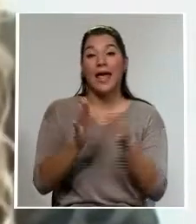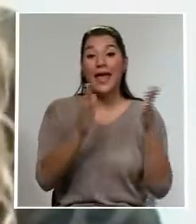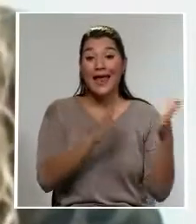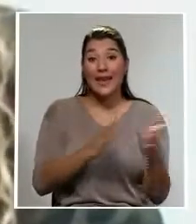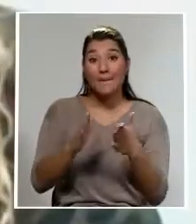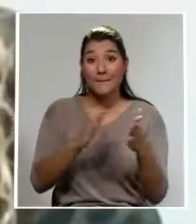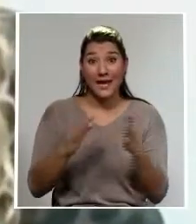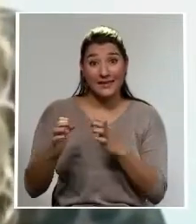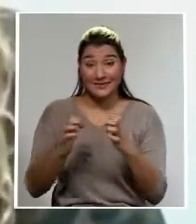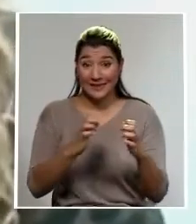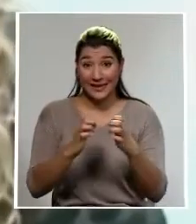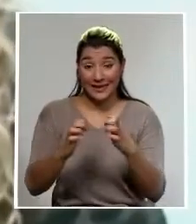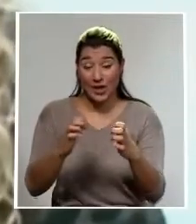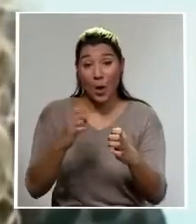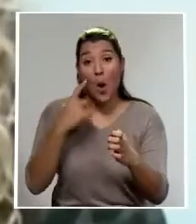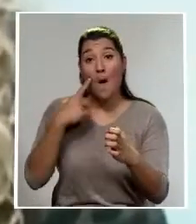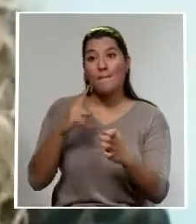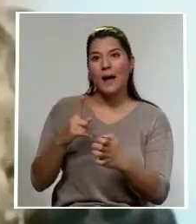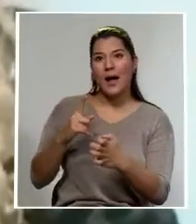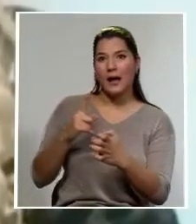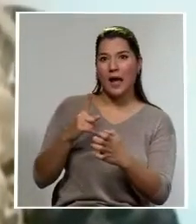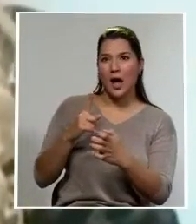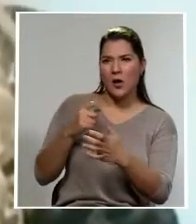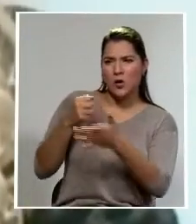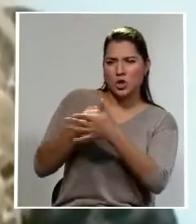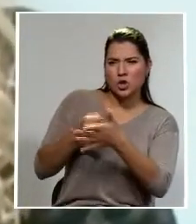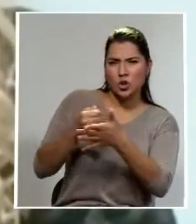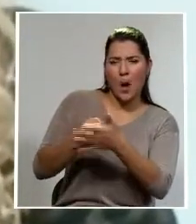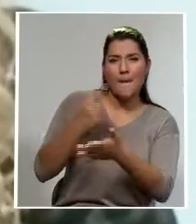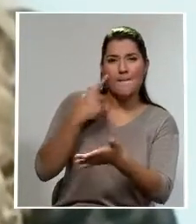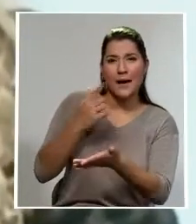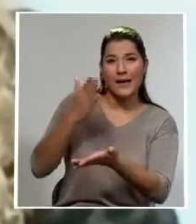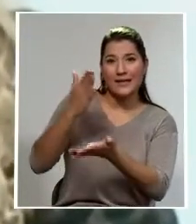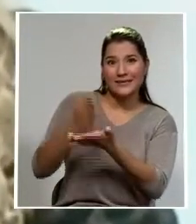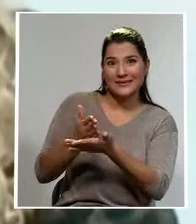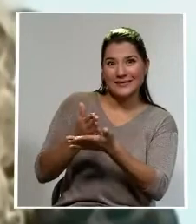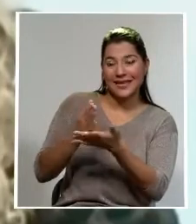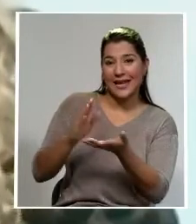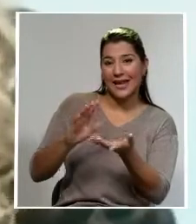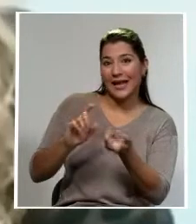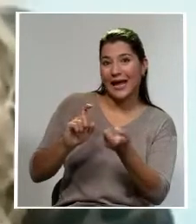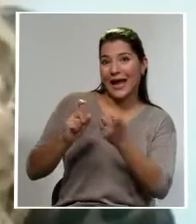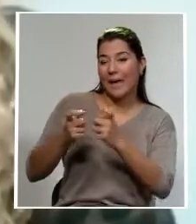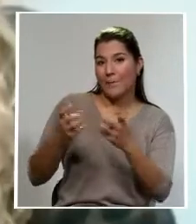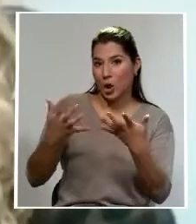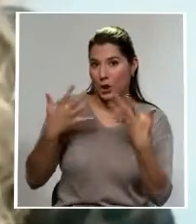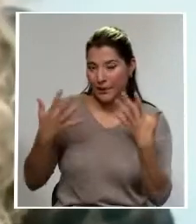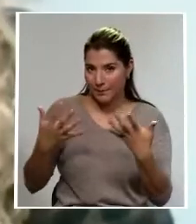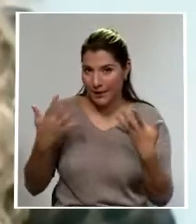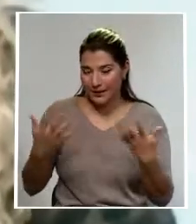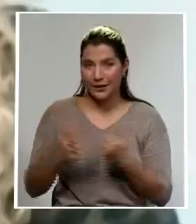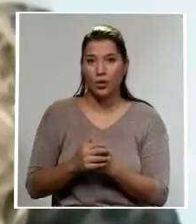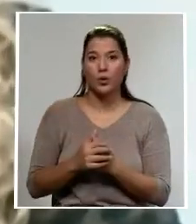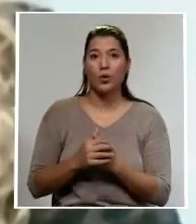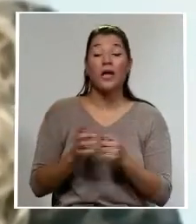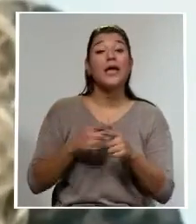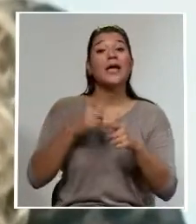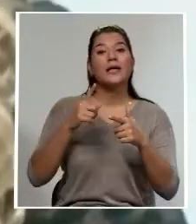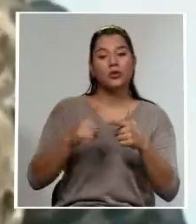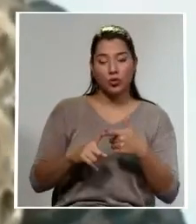del país. Entonces, se llaman bonos verdes a los proyectos que se financian, que vienen a